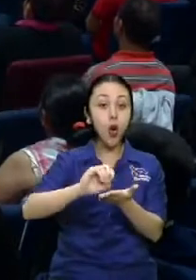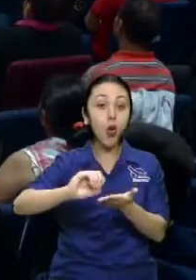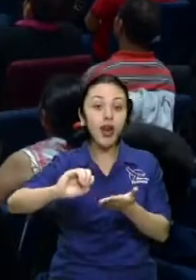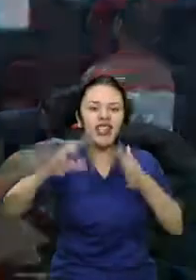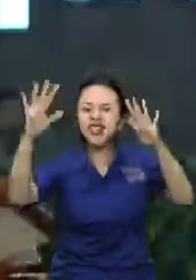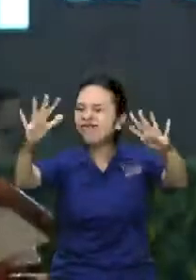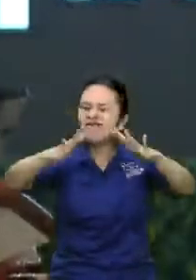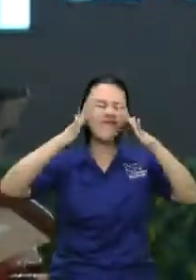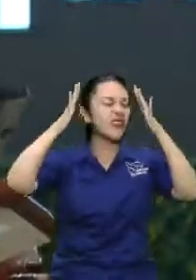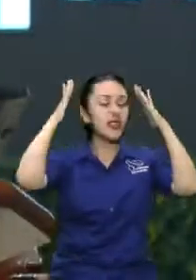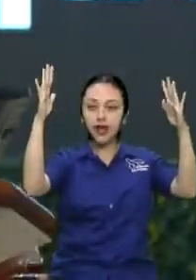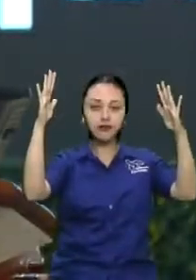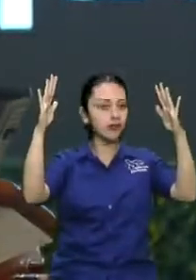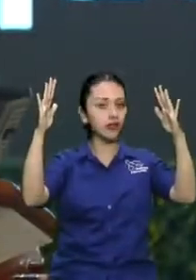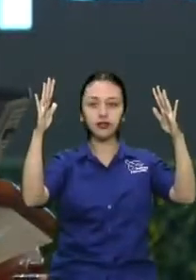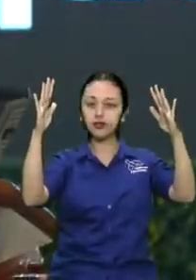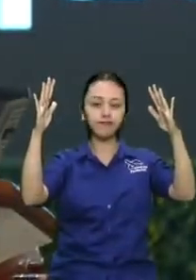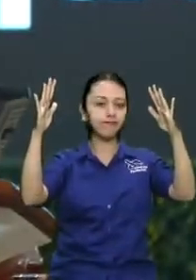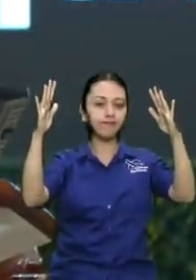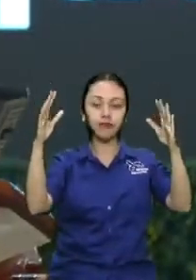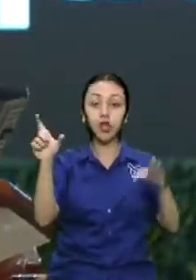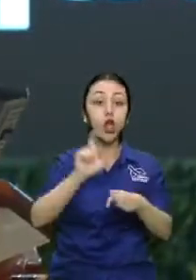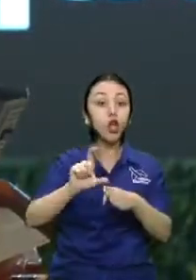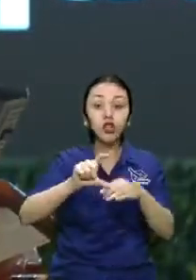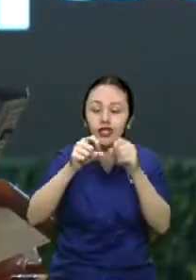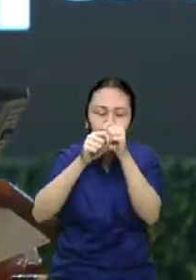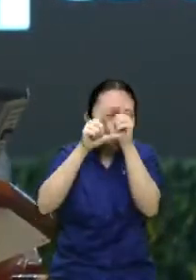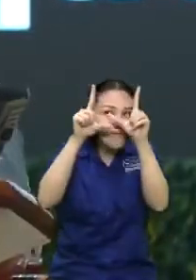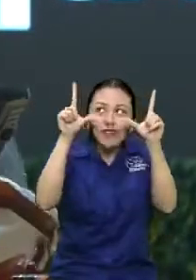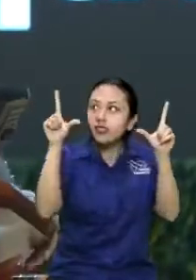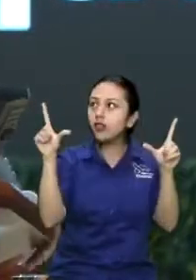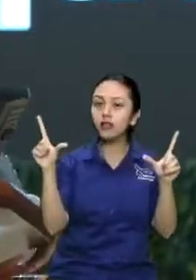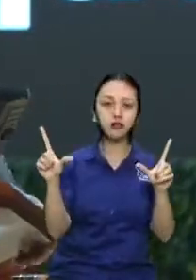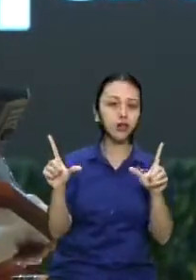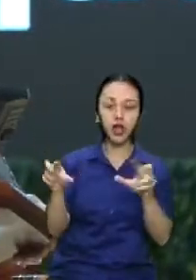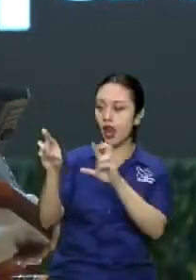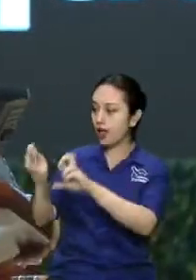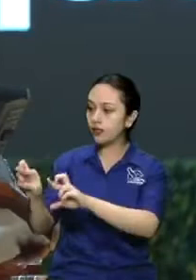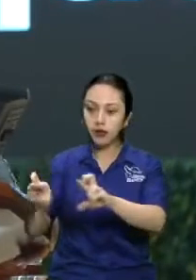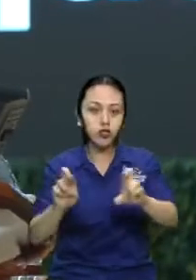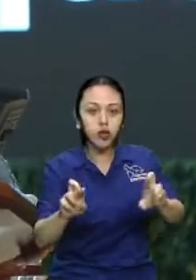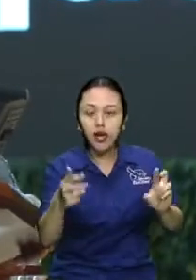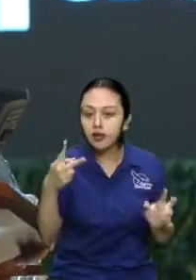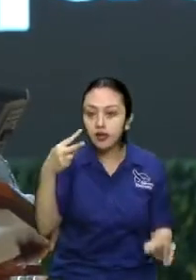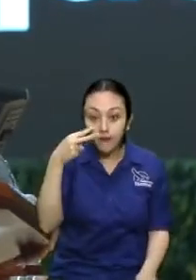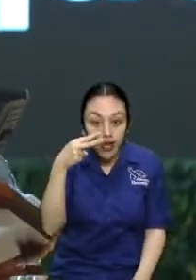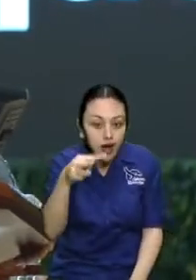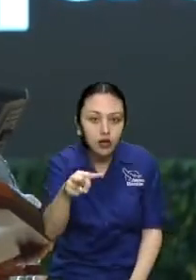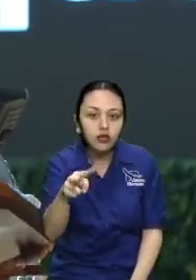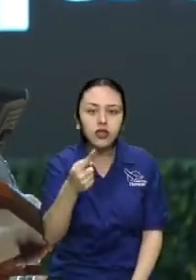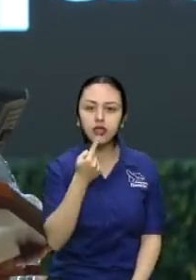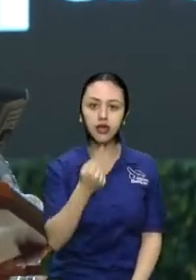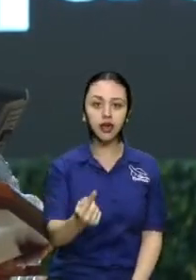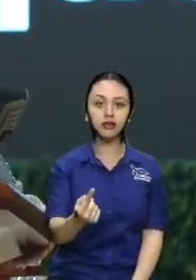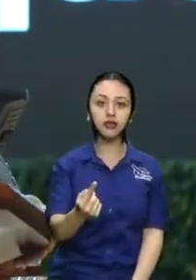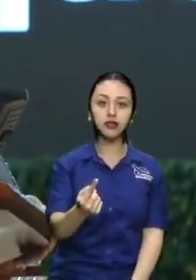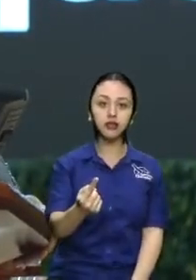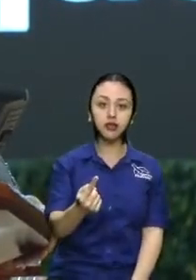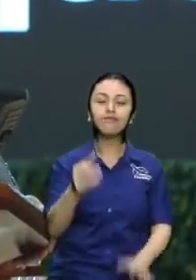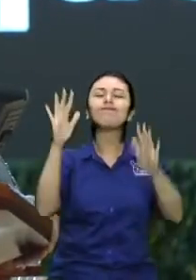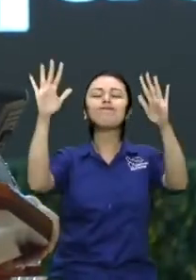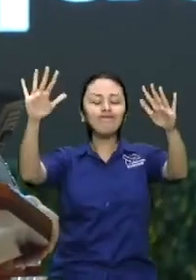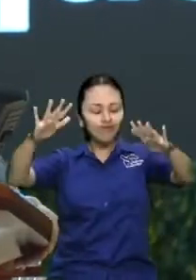Grandes cosas. Hazañas impresionantes que la gente va a tener que decir. Grandes cosas